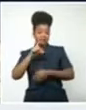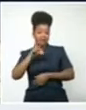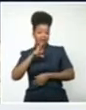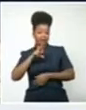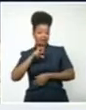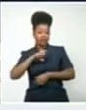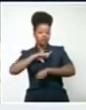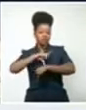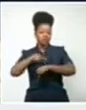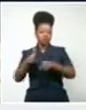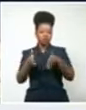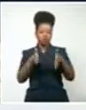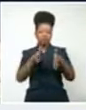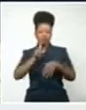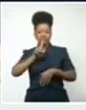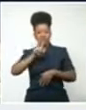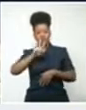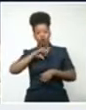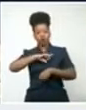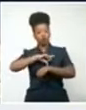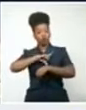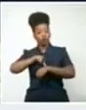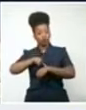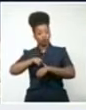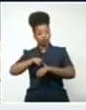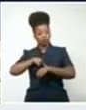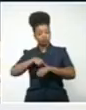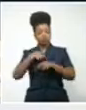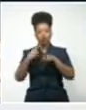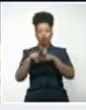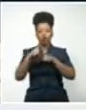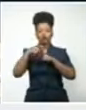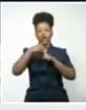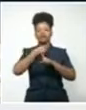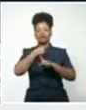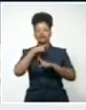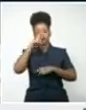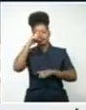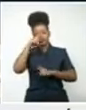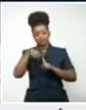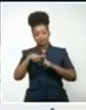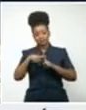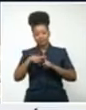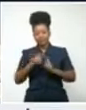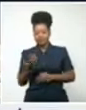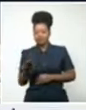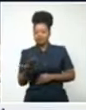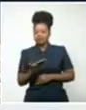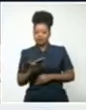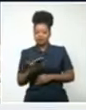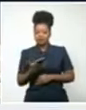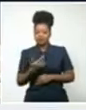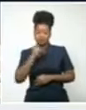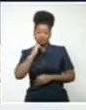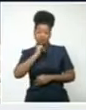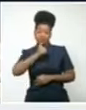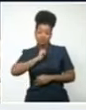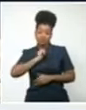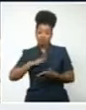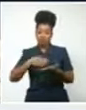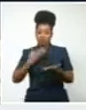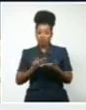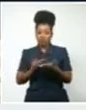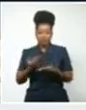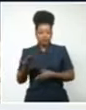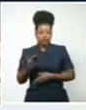mínimo. Por lo tanto, es mucho más rápido. Esas son ventajas del test, de las pruebas rápidas.